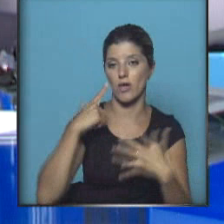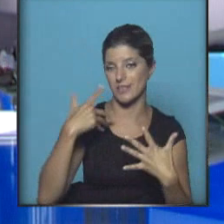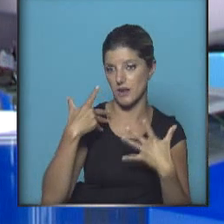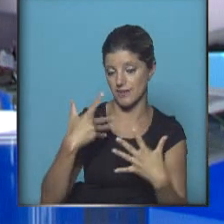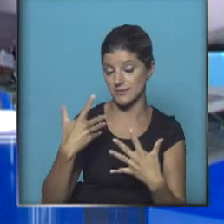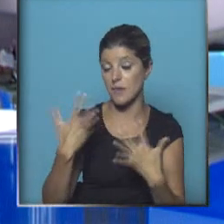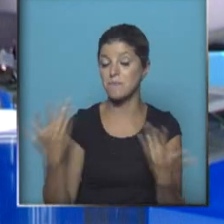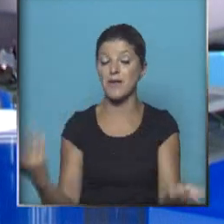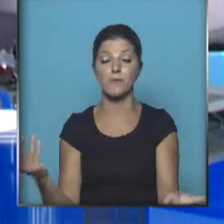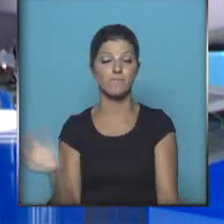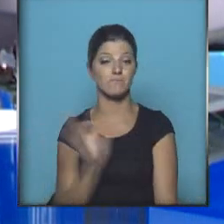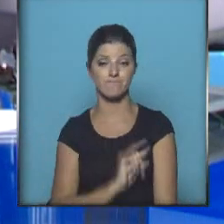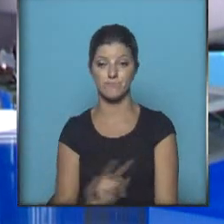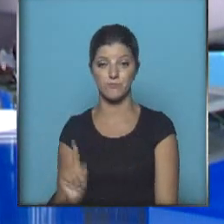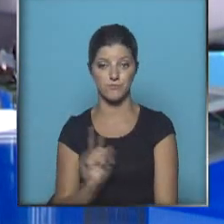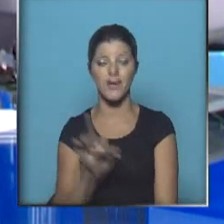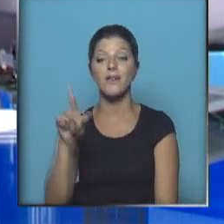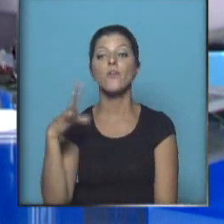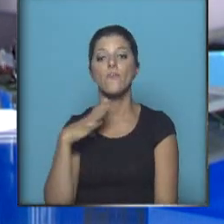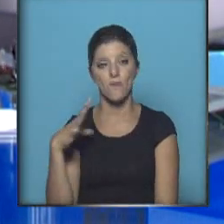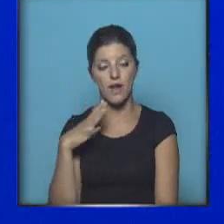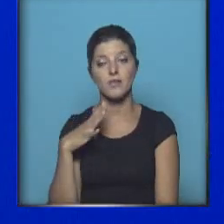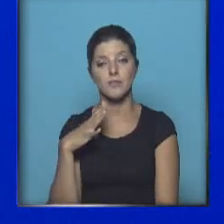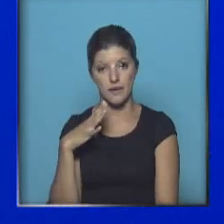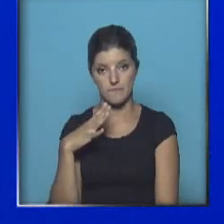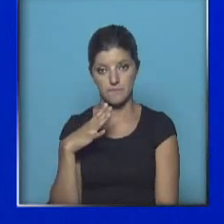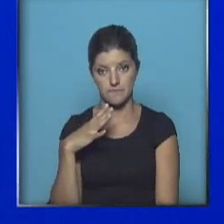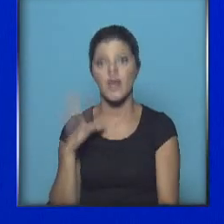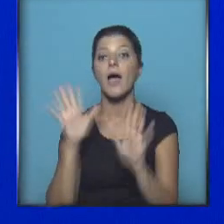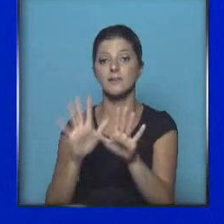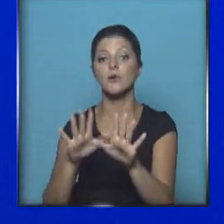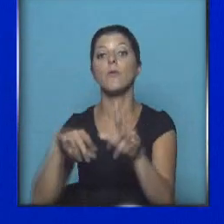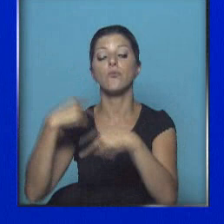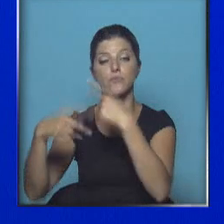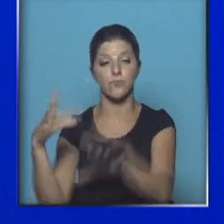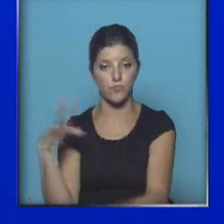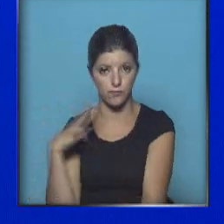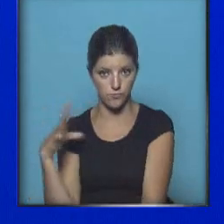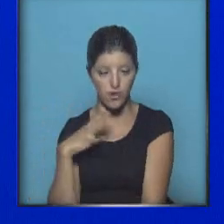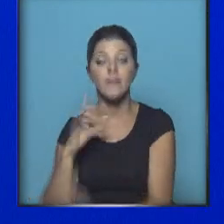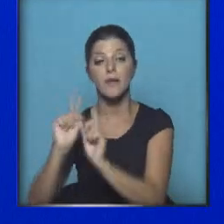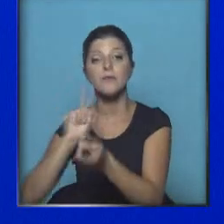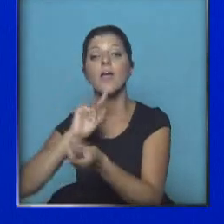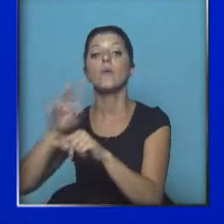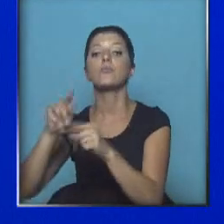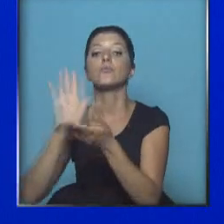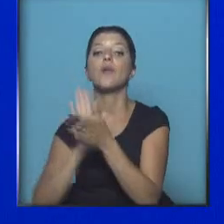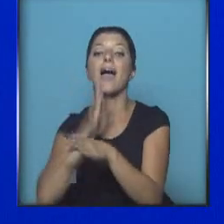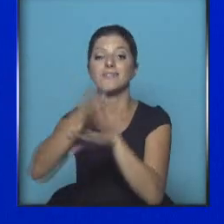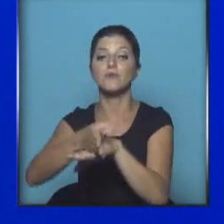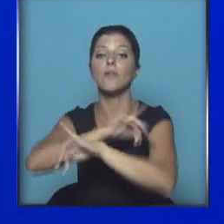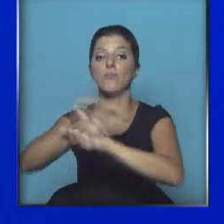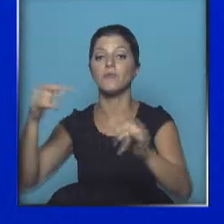hizo. Esa es una deuda que sigue pendiente, así como sigue pendiente la deuda de la ley de acceso a la